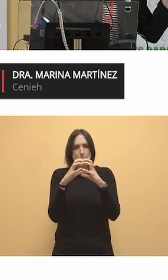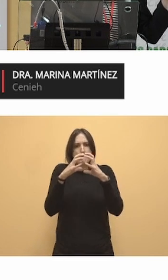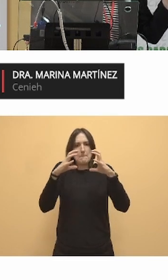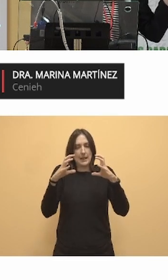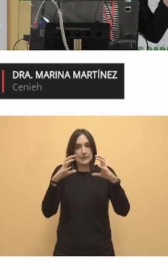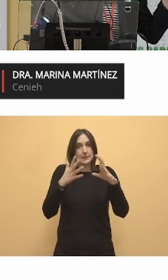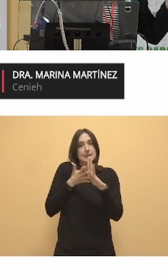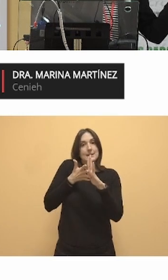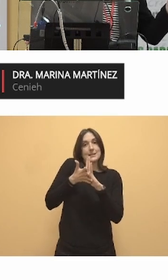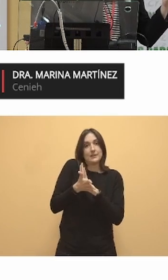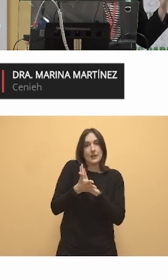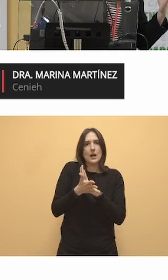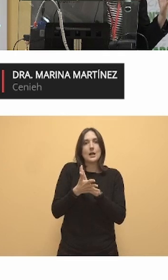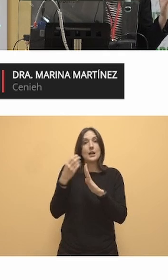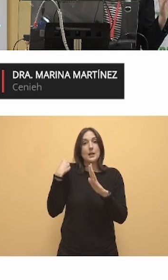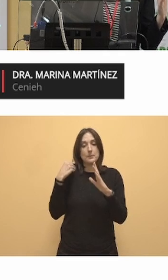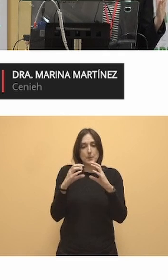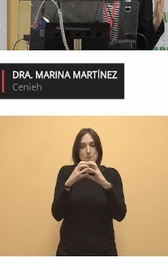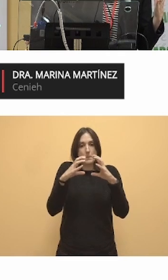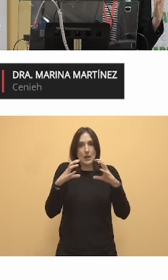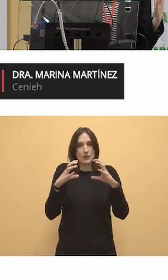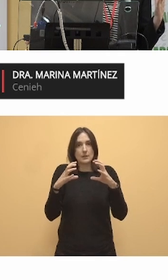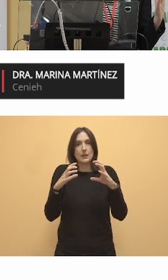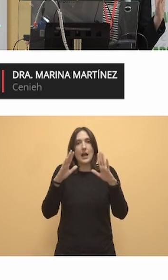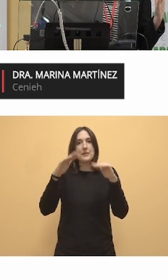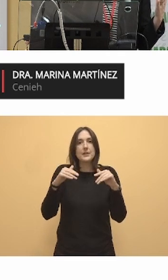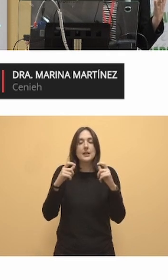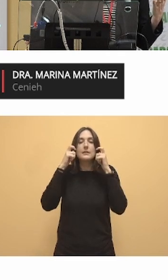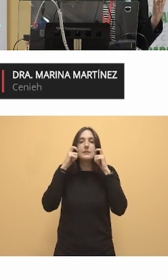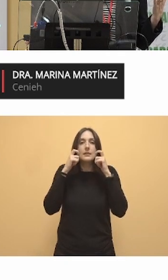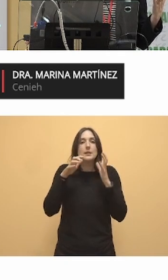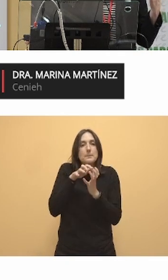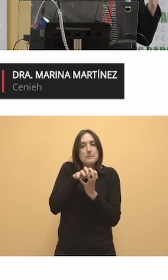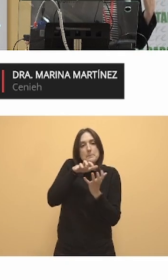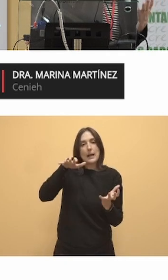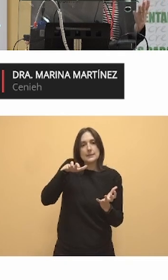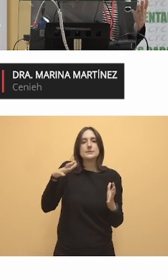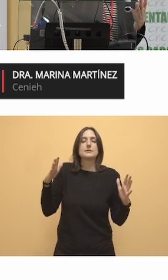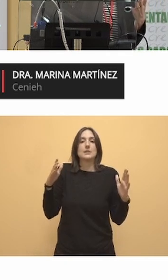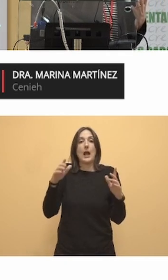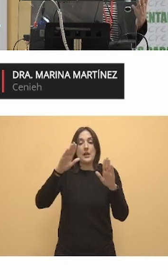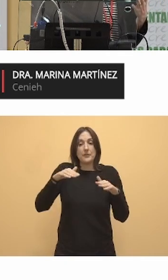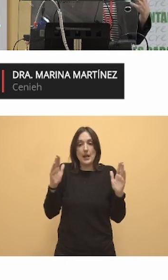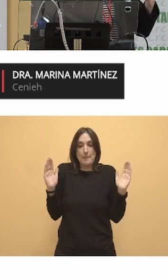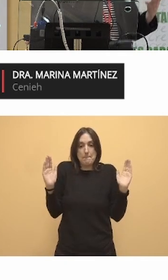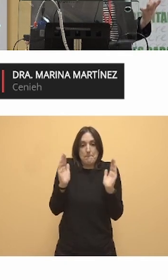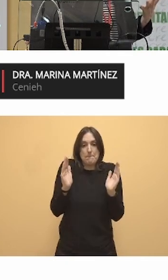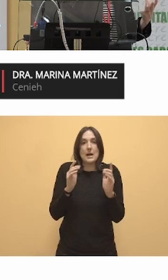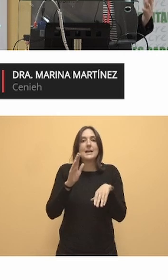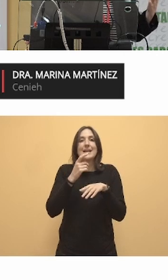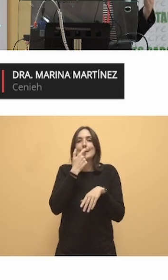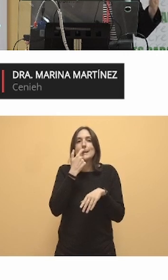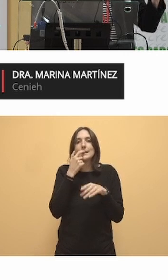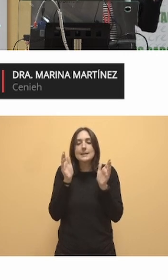eso lo que produjo fue una reducción del prognatismo y por tanto un menor espacio para los